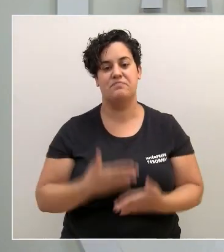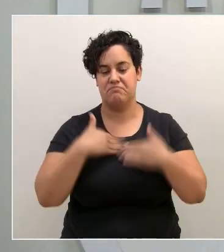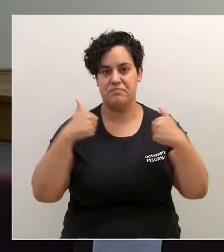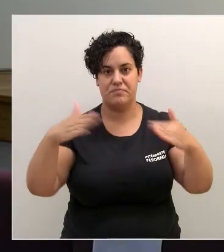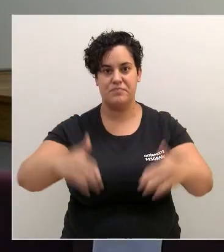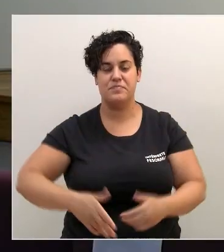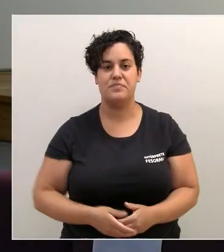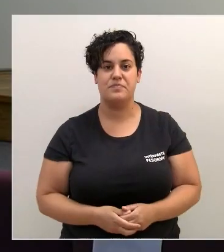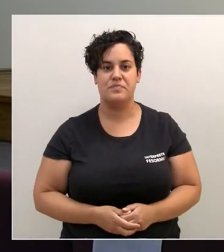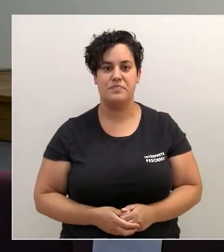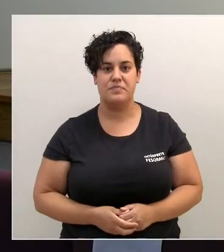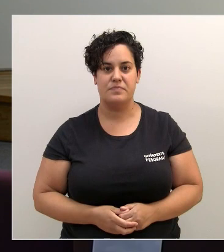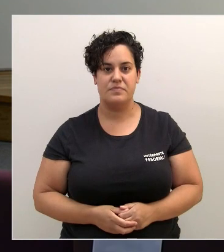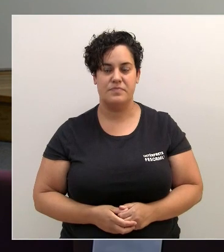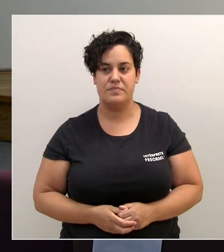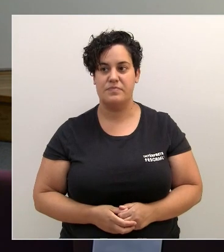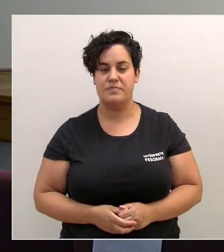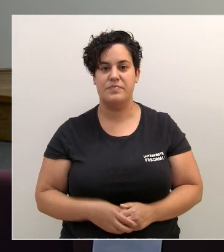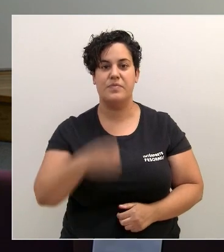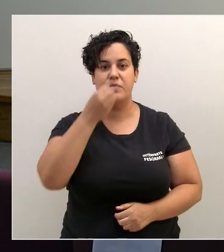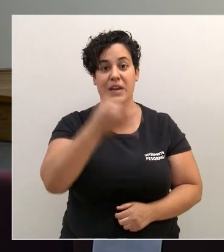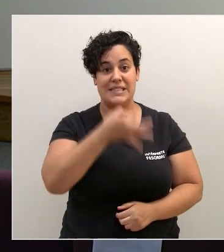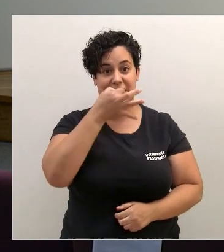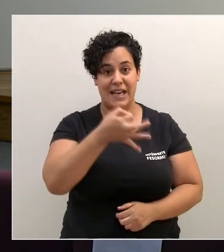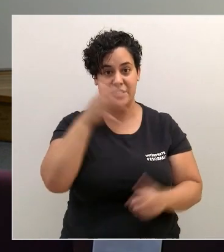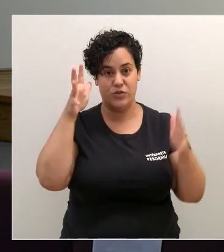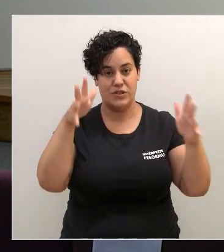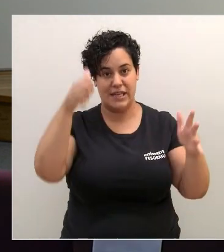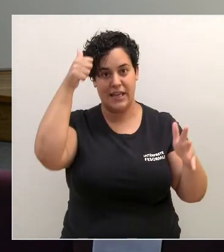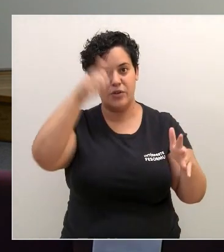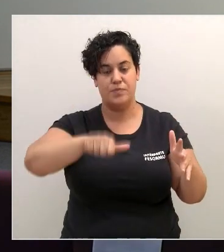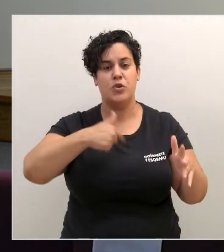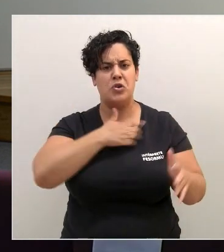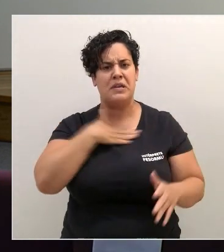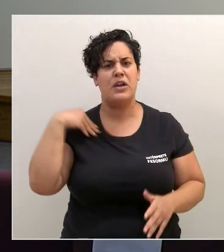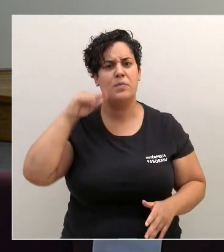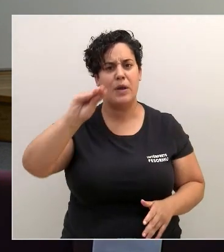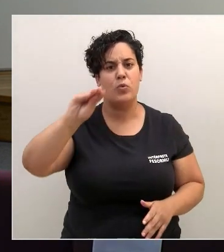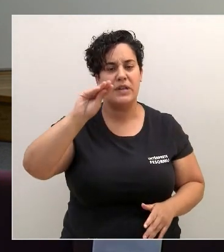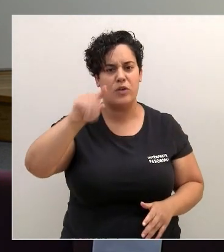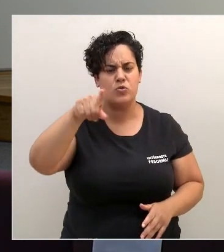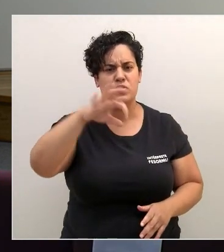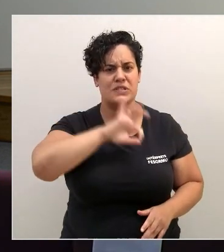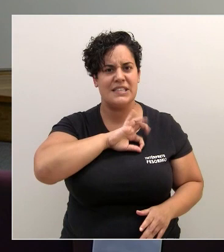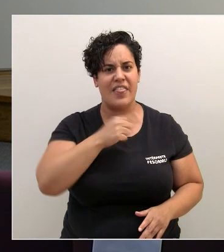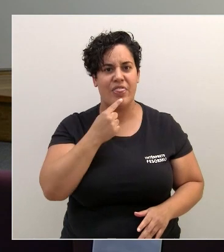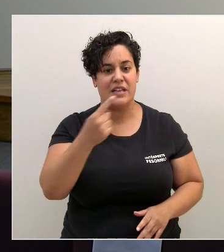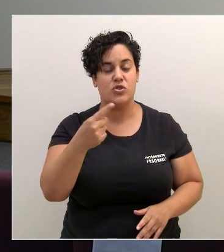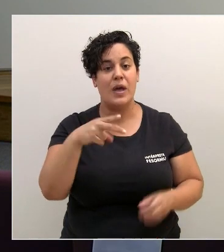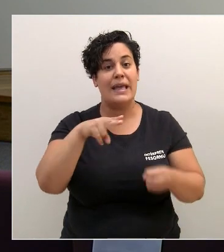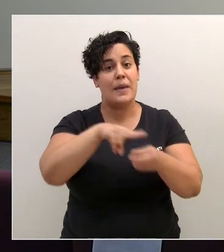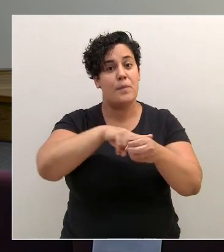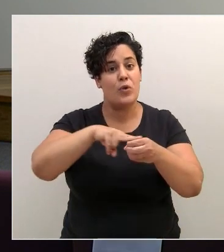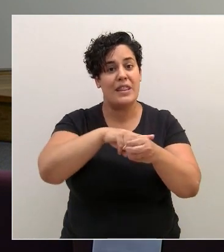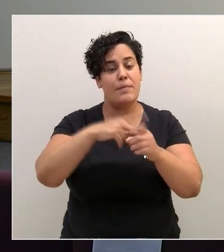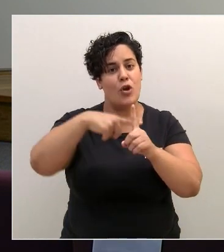realizar. Sí, buenas tardes, consejero. Yo le quería preguntar con respecto a los municipios. Ha dicho que no hay ningún municipio en nivel